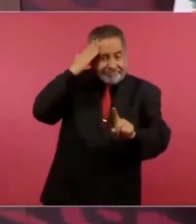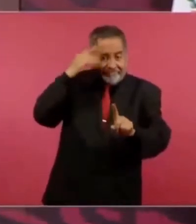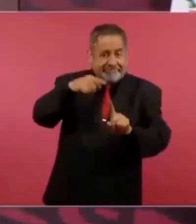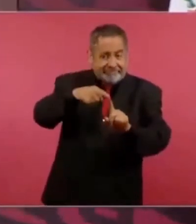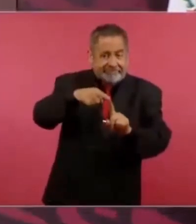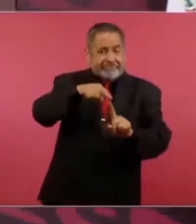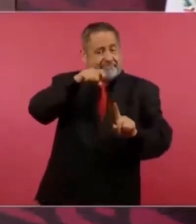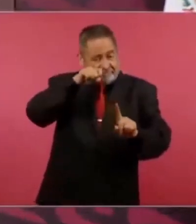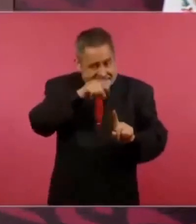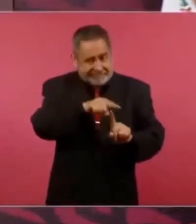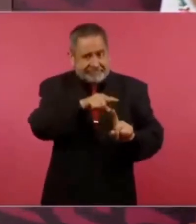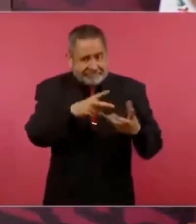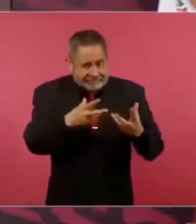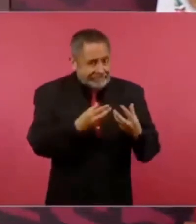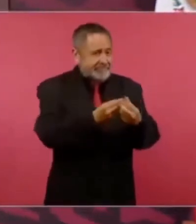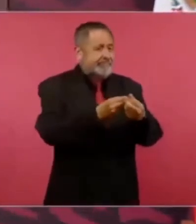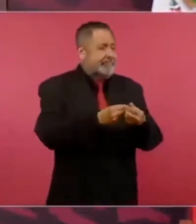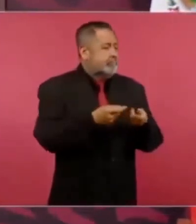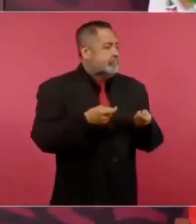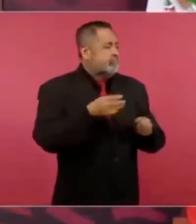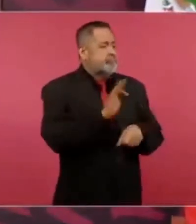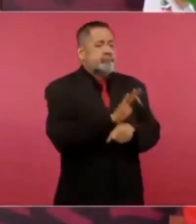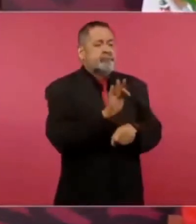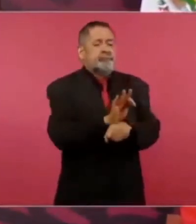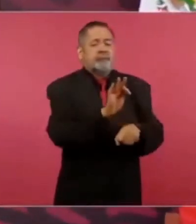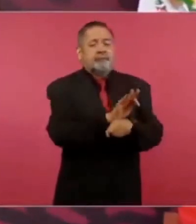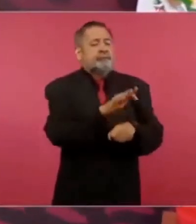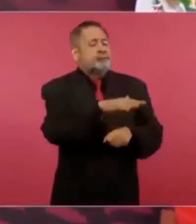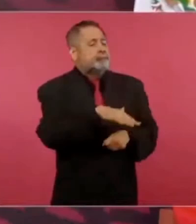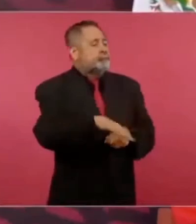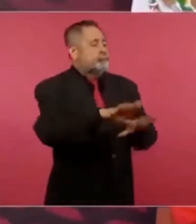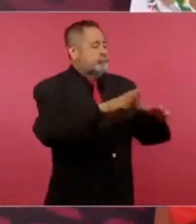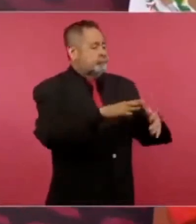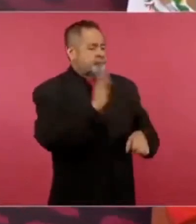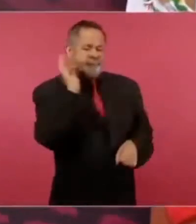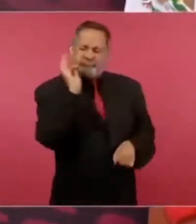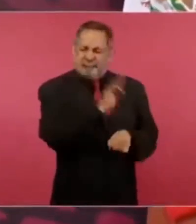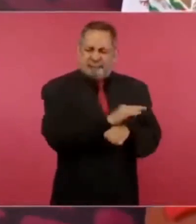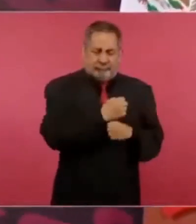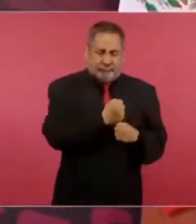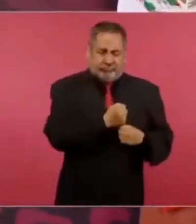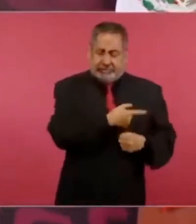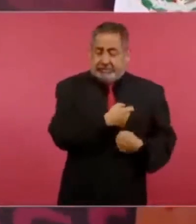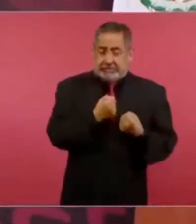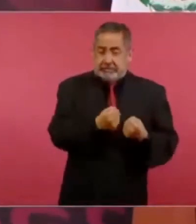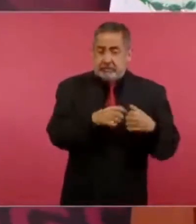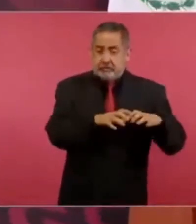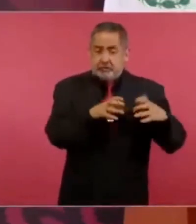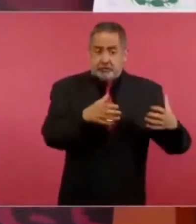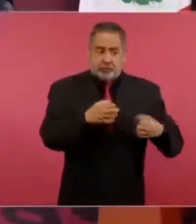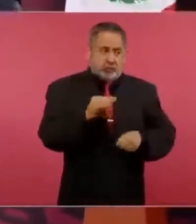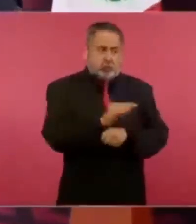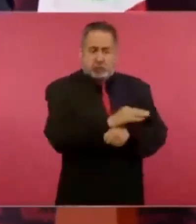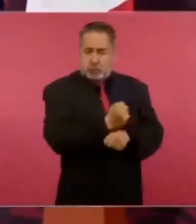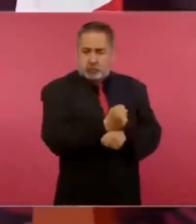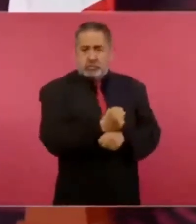era el principal protector de una de las bandas más